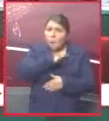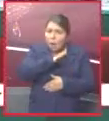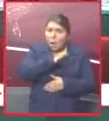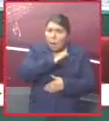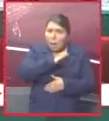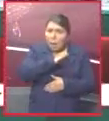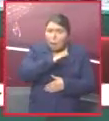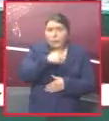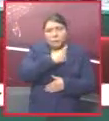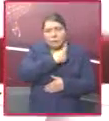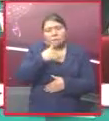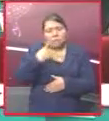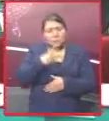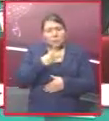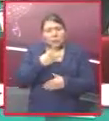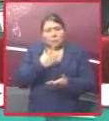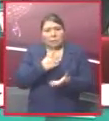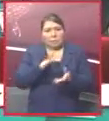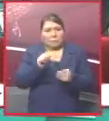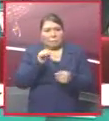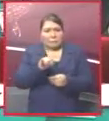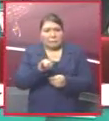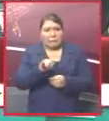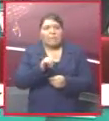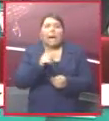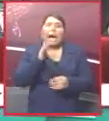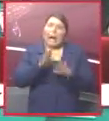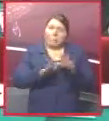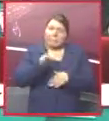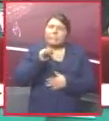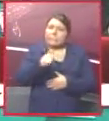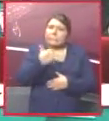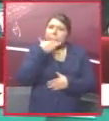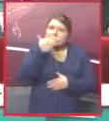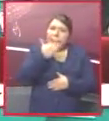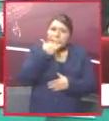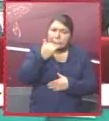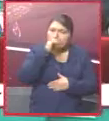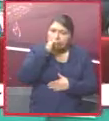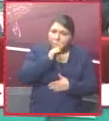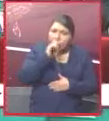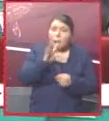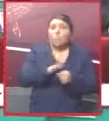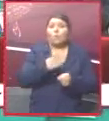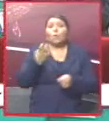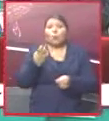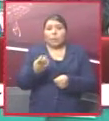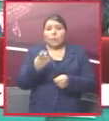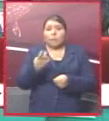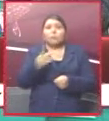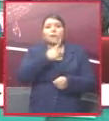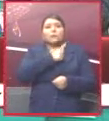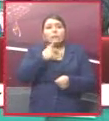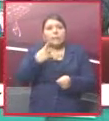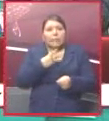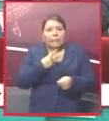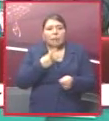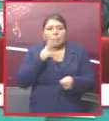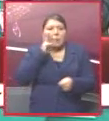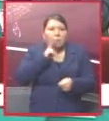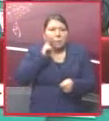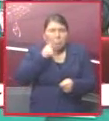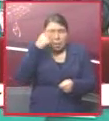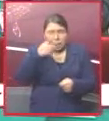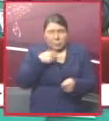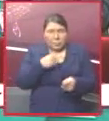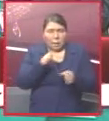inmediata bonificándoles el costo. Efectivamente hay errores técnicos y por eso la instalación de los módulos para corregir de manera inmediata.